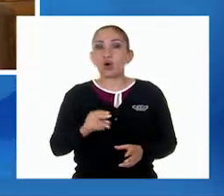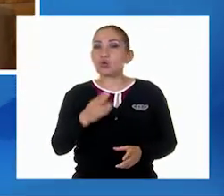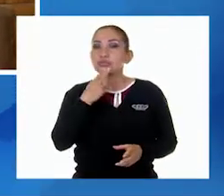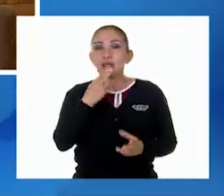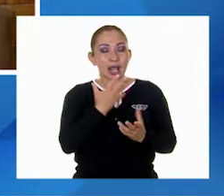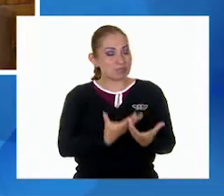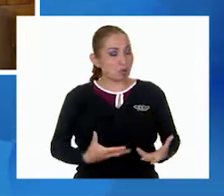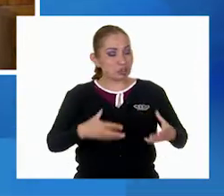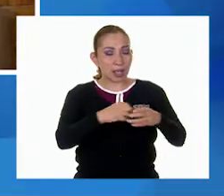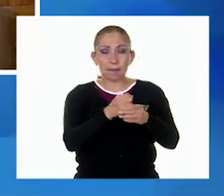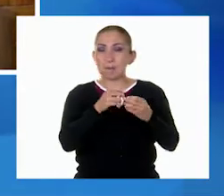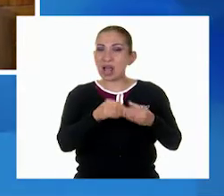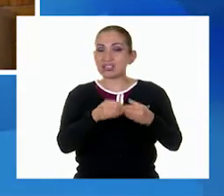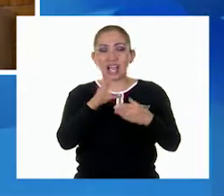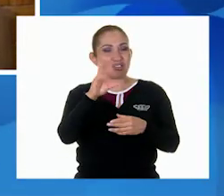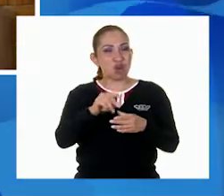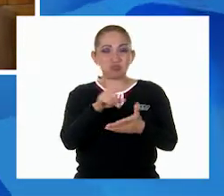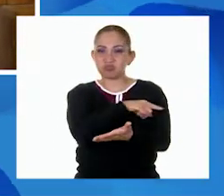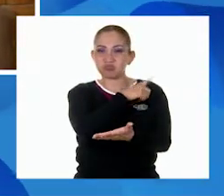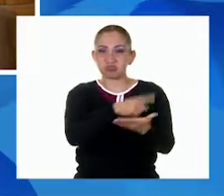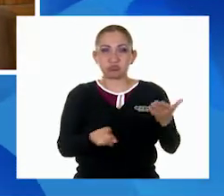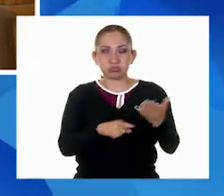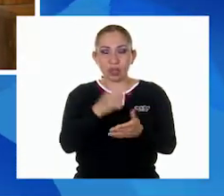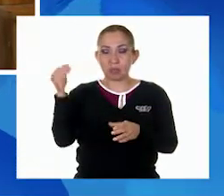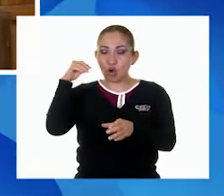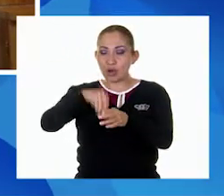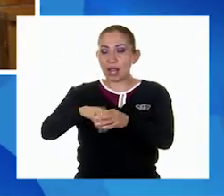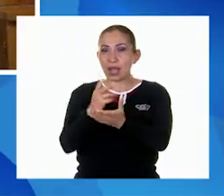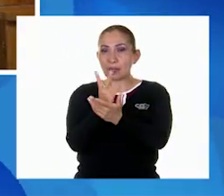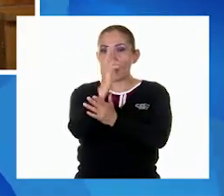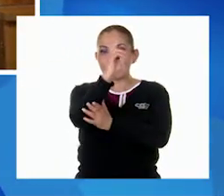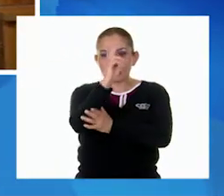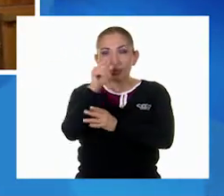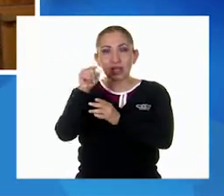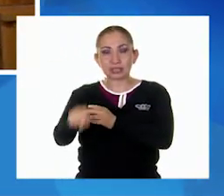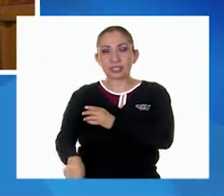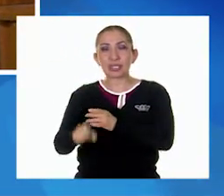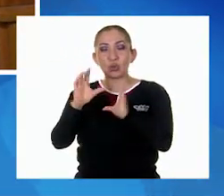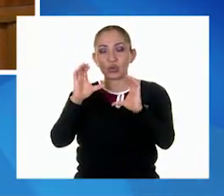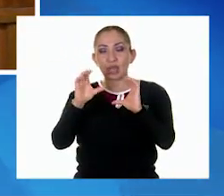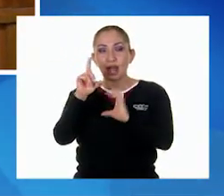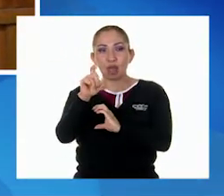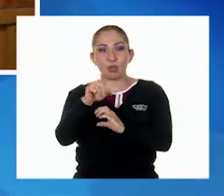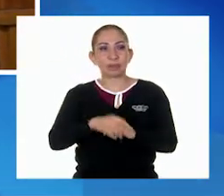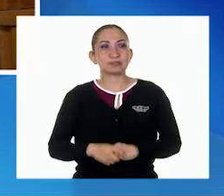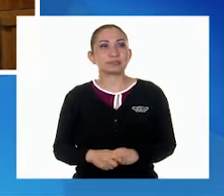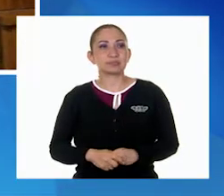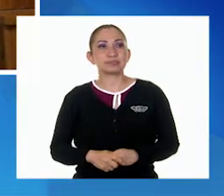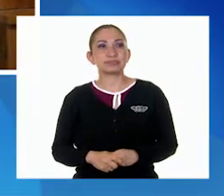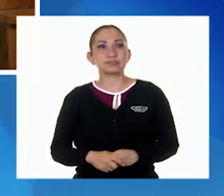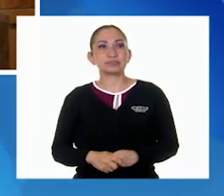de plástico, cuidar el agua, plantar árboles y